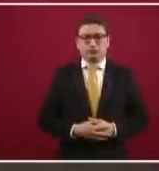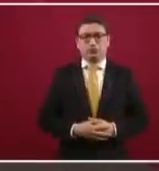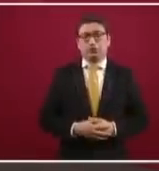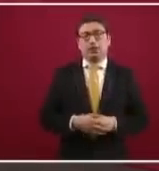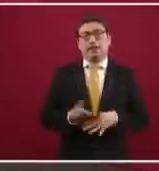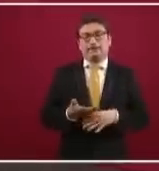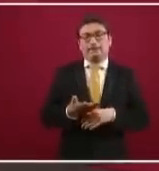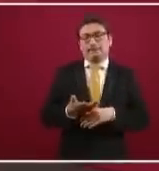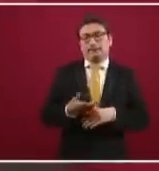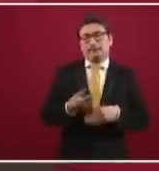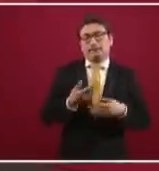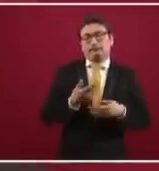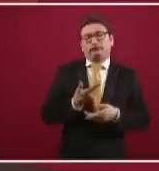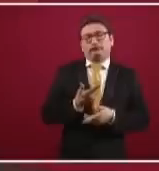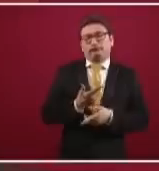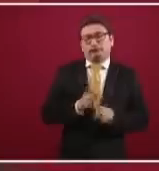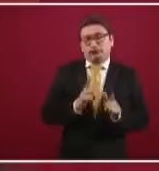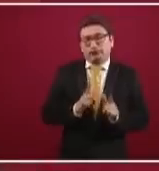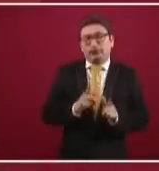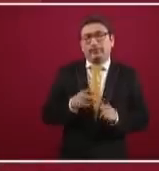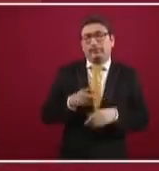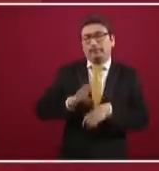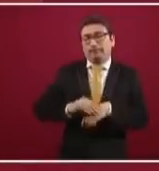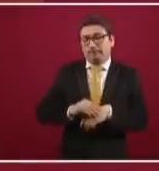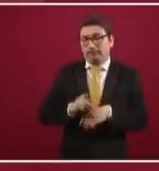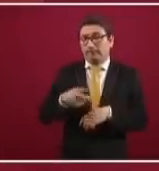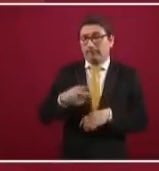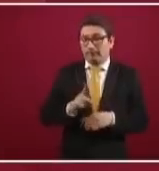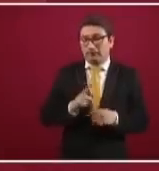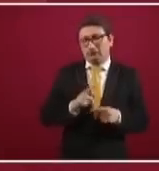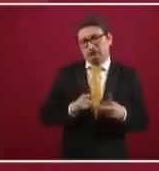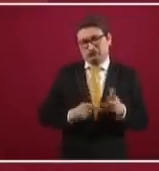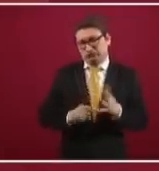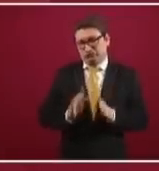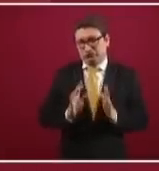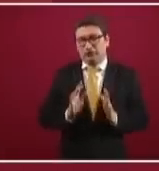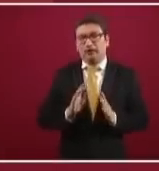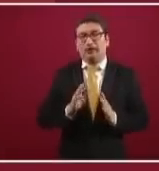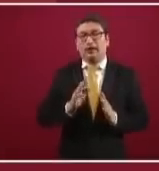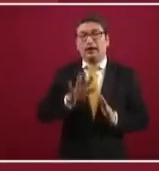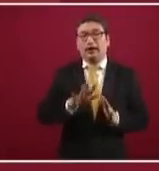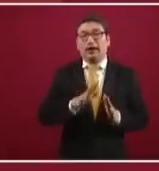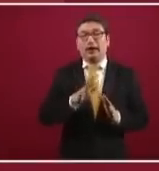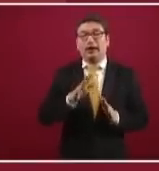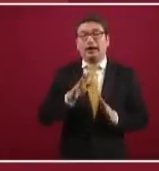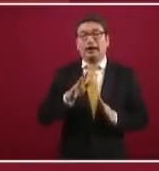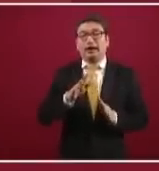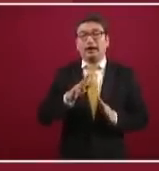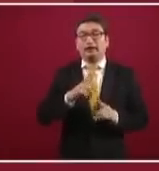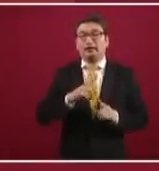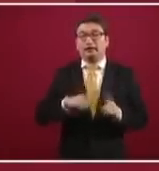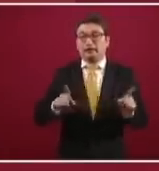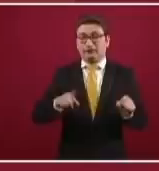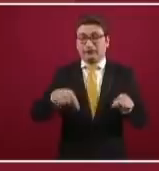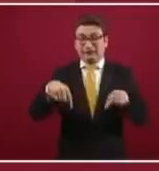condicionada. Aquí, en ese tiempo, era la ley fuga.